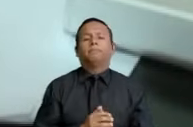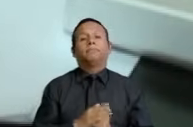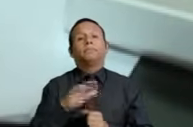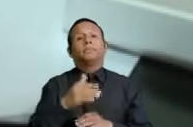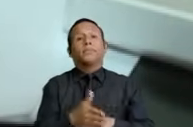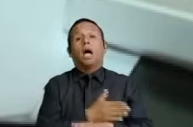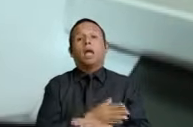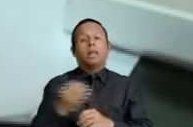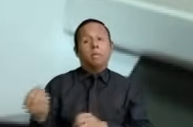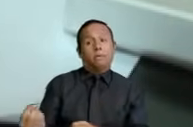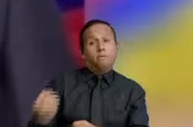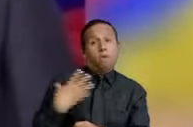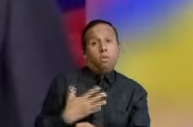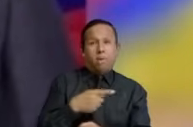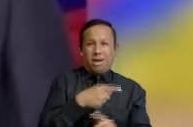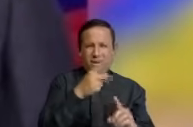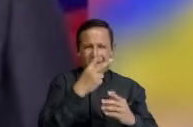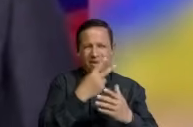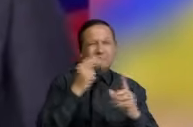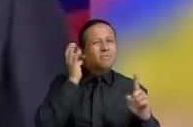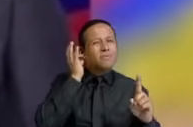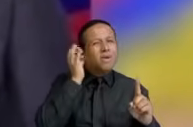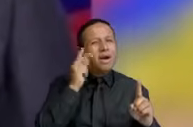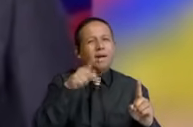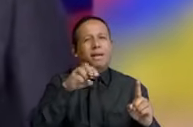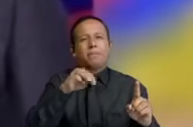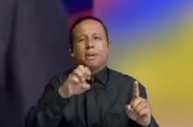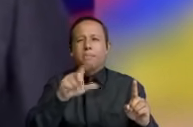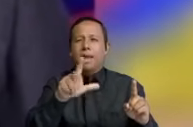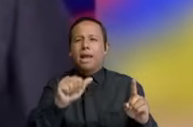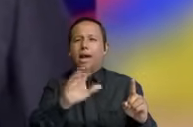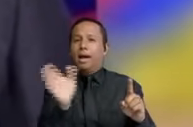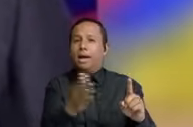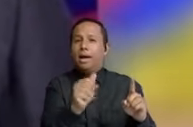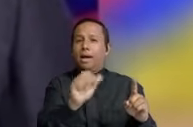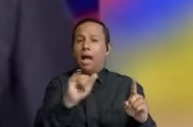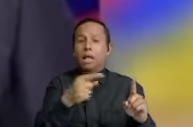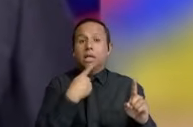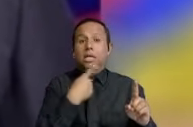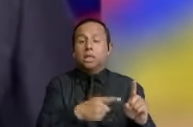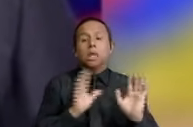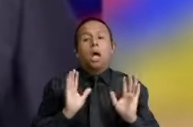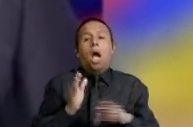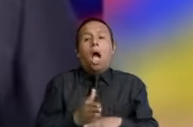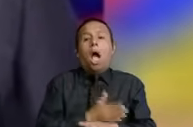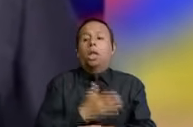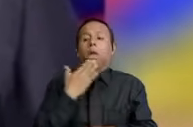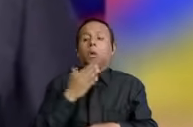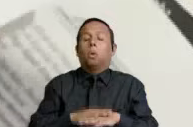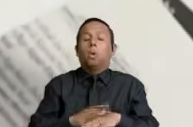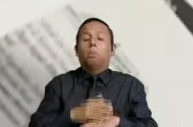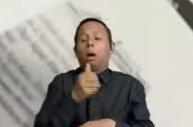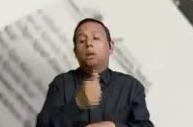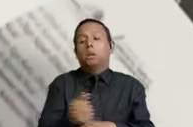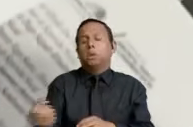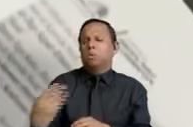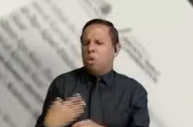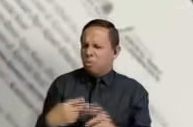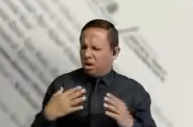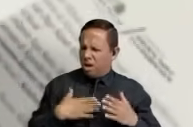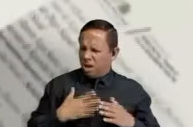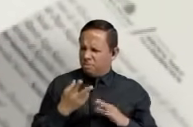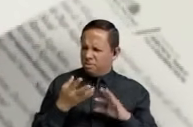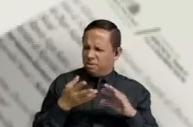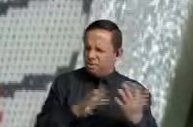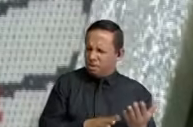que la causa del fallecimiento de la subteniente Pamela ati habría sido un edema pulmonar por intoxicación etílica la defensa de la